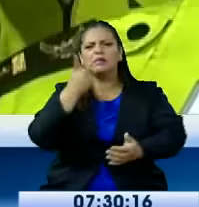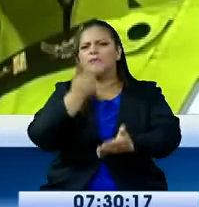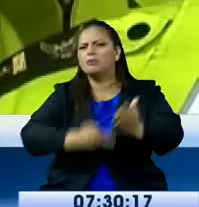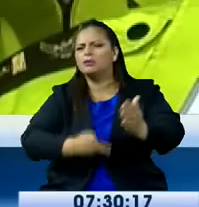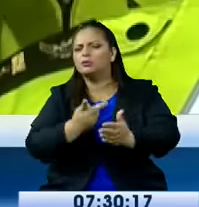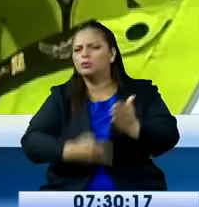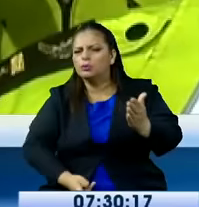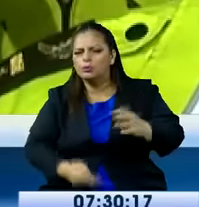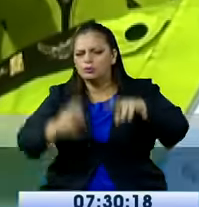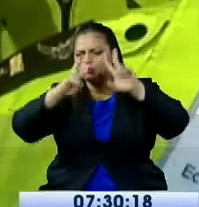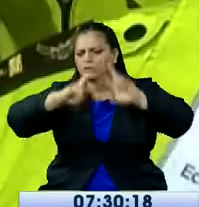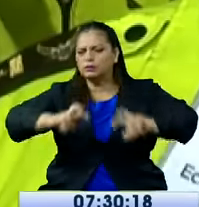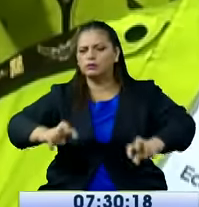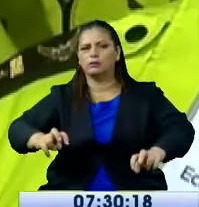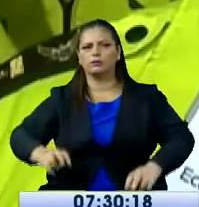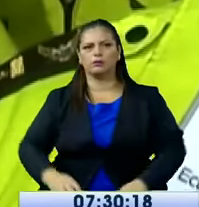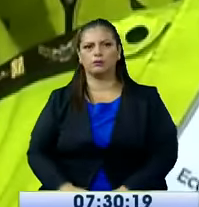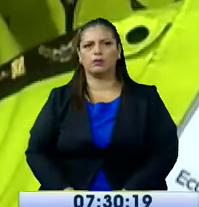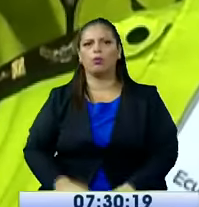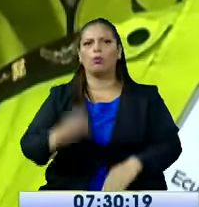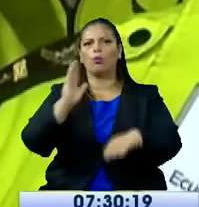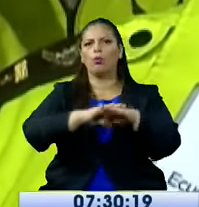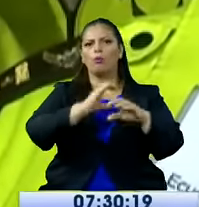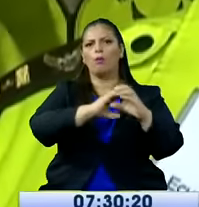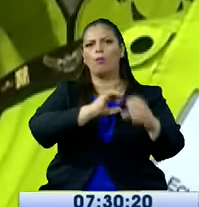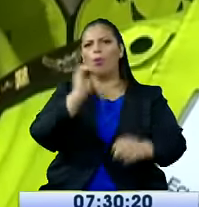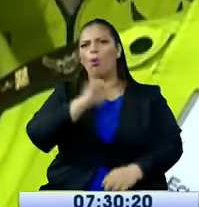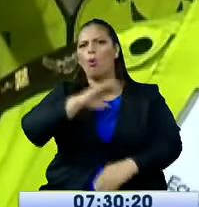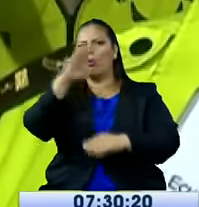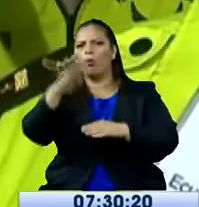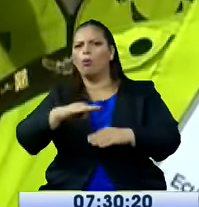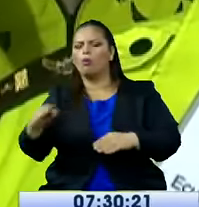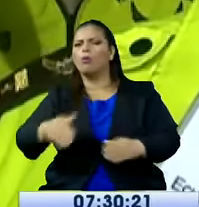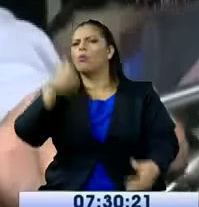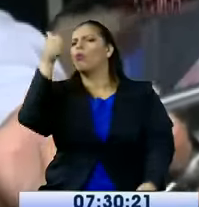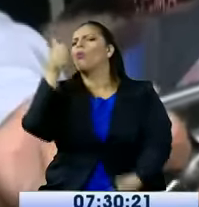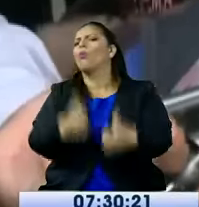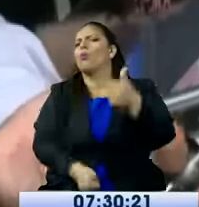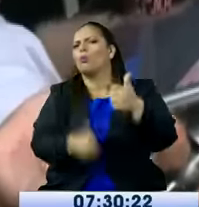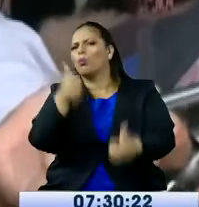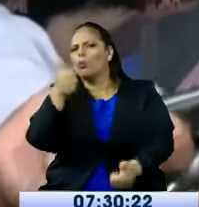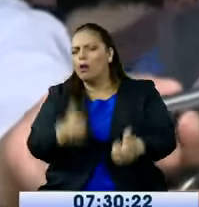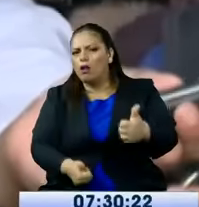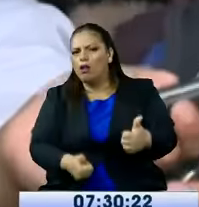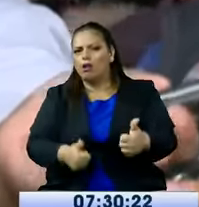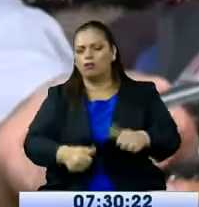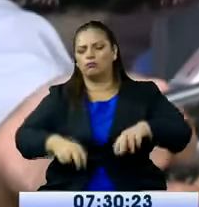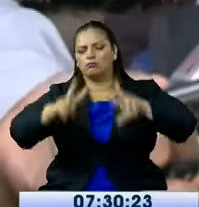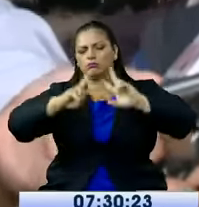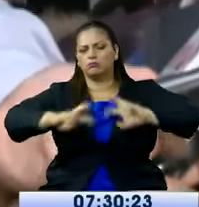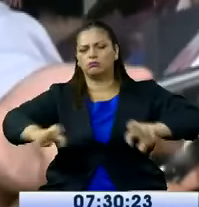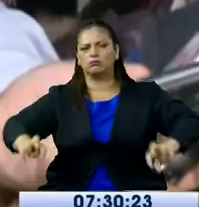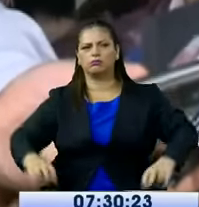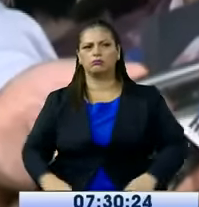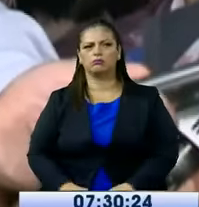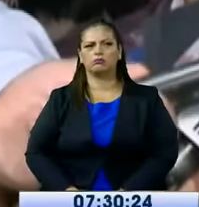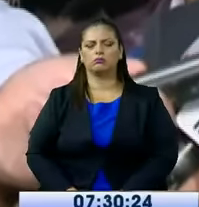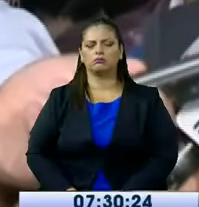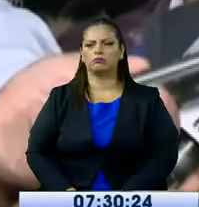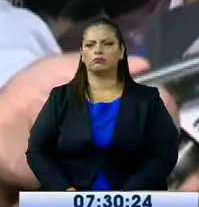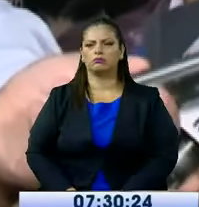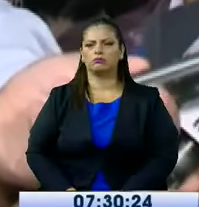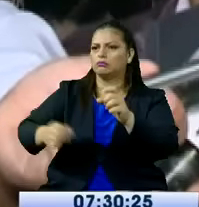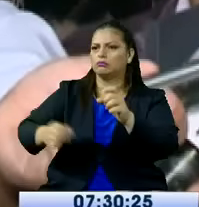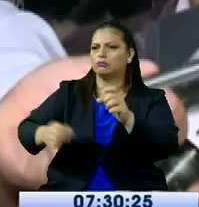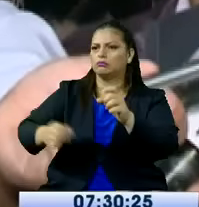que determinar qué vehículo es el que invadió el carril de circulación, hay que ver qué circunstancias atravesaron. Bueno, la mayor cantidad de personas reportan que